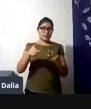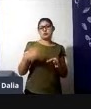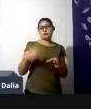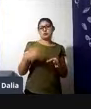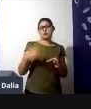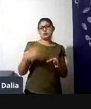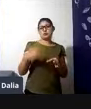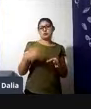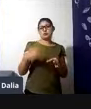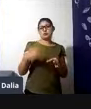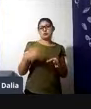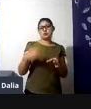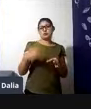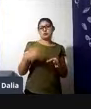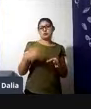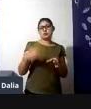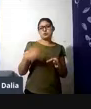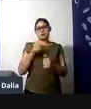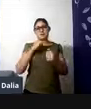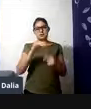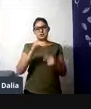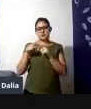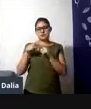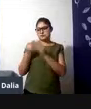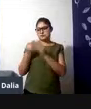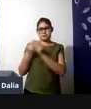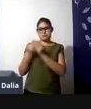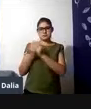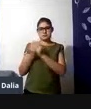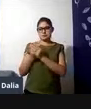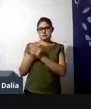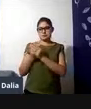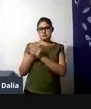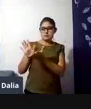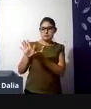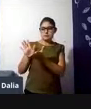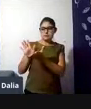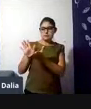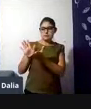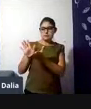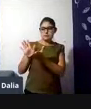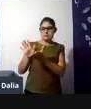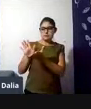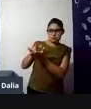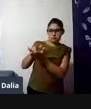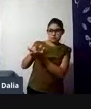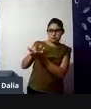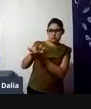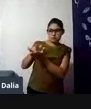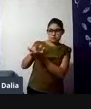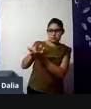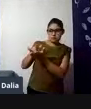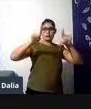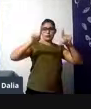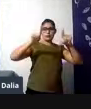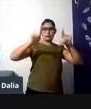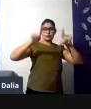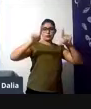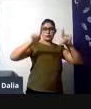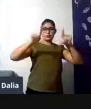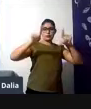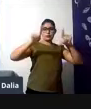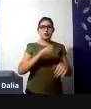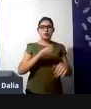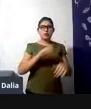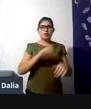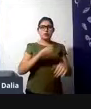que la otra chica la provocó y a través de un mensaje de WhatsApp ella contestó de cosas.